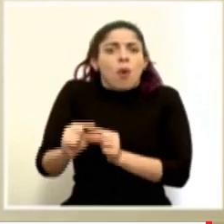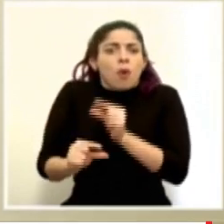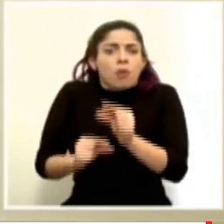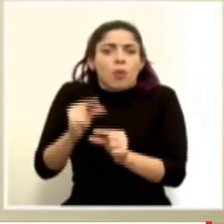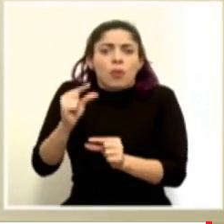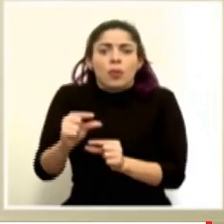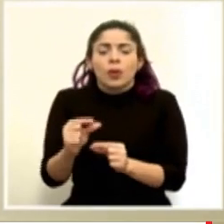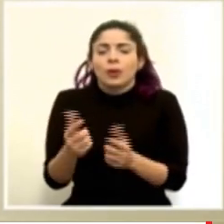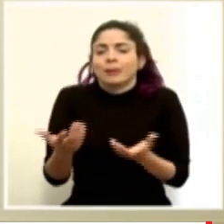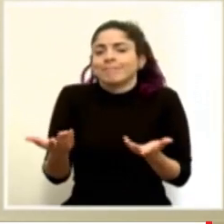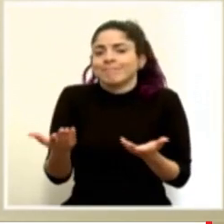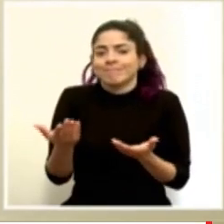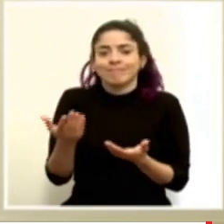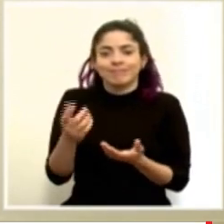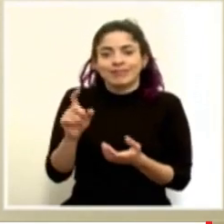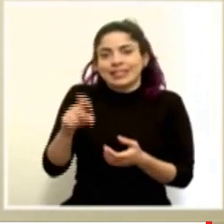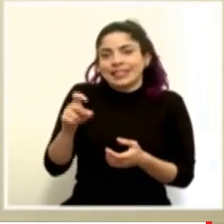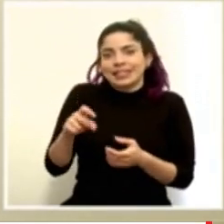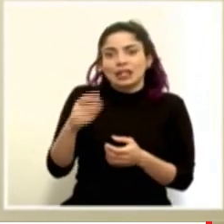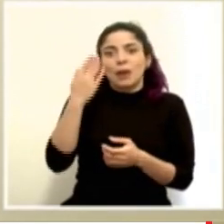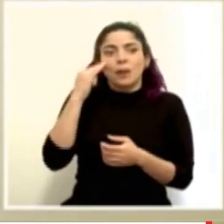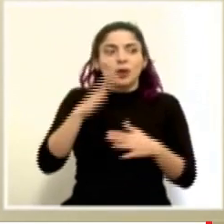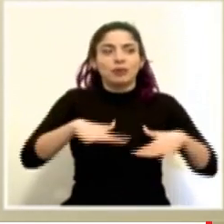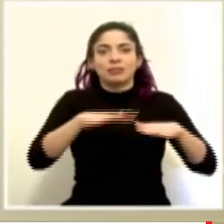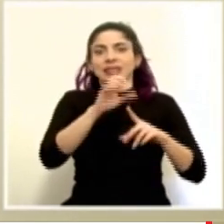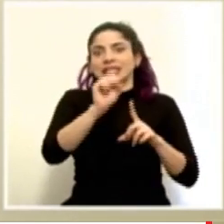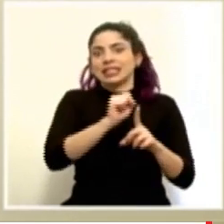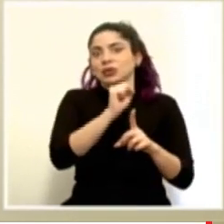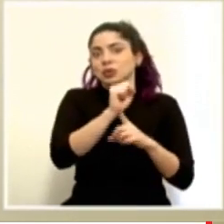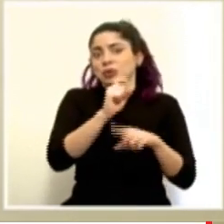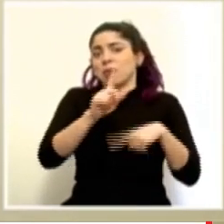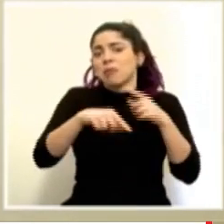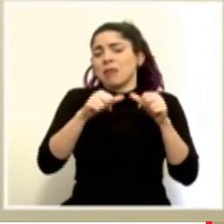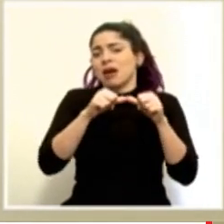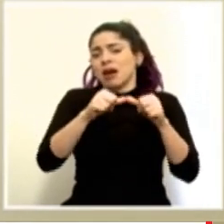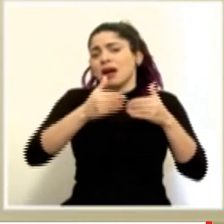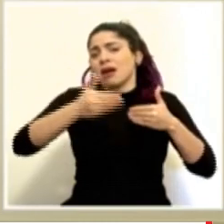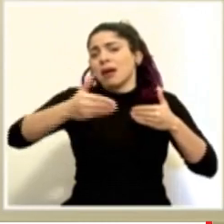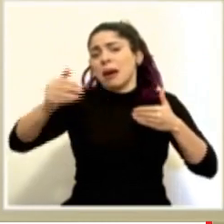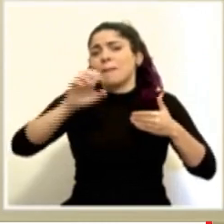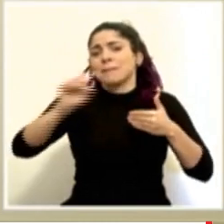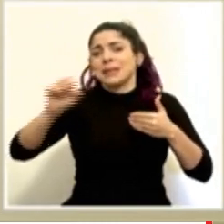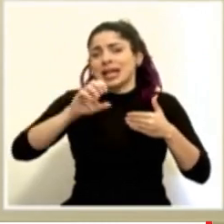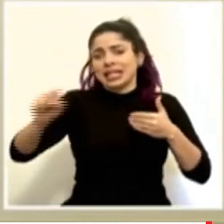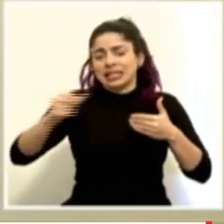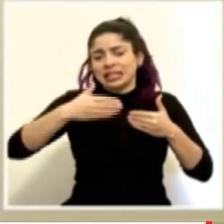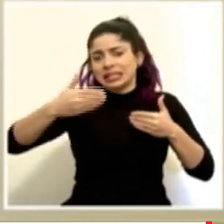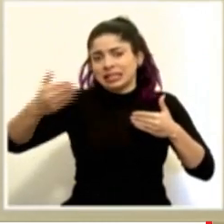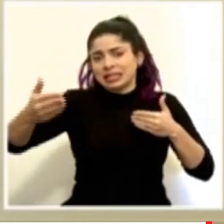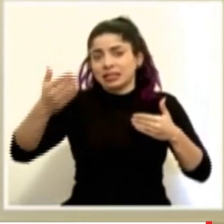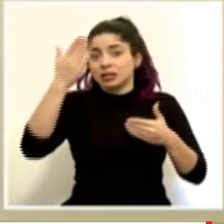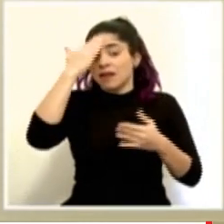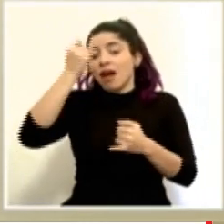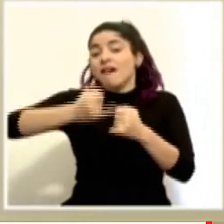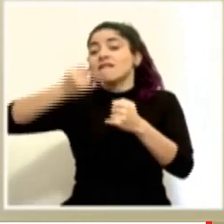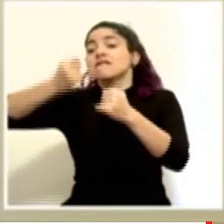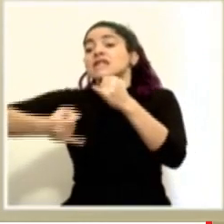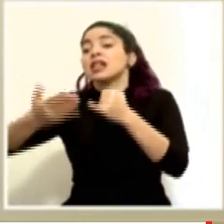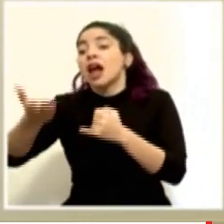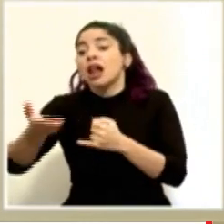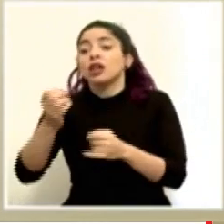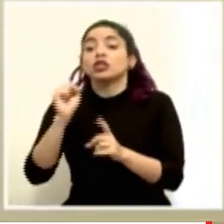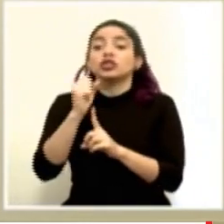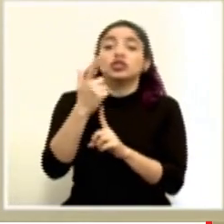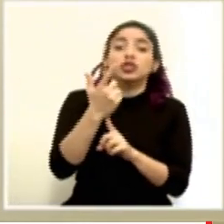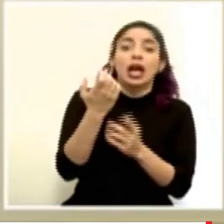que es lo que corresponde justamente en medio de una situación que se va a prolongar por varios meses más y que sabemos que al final la parte social y económica